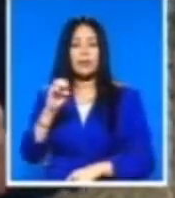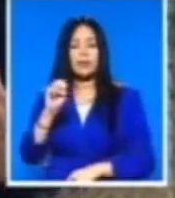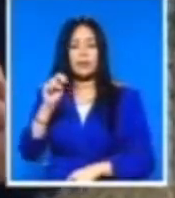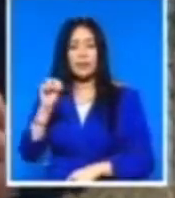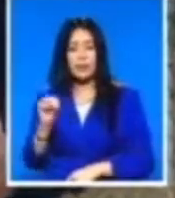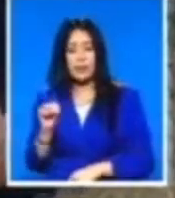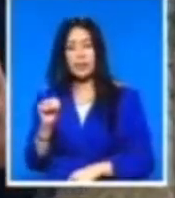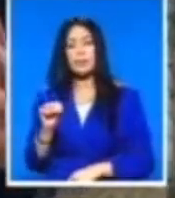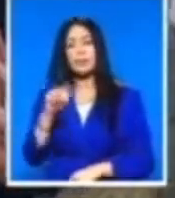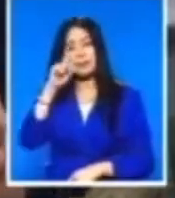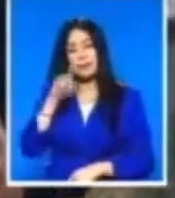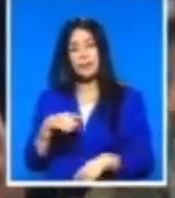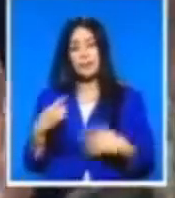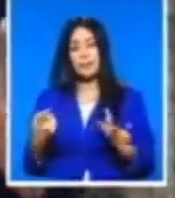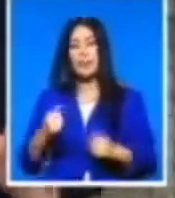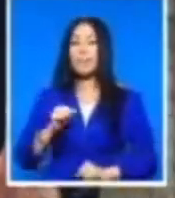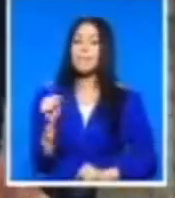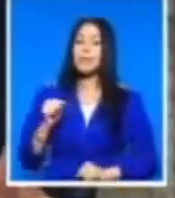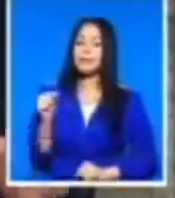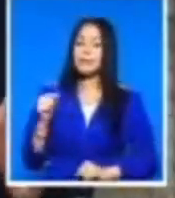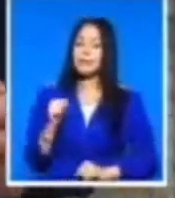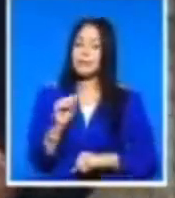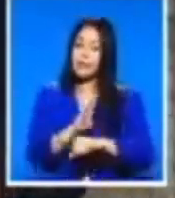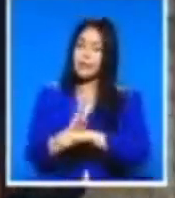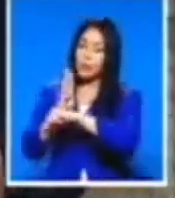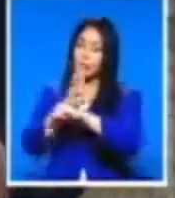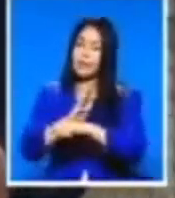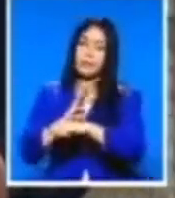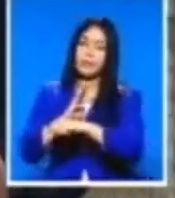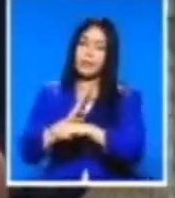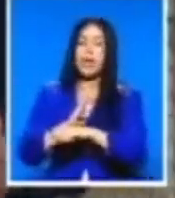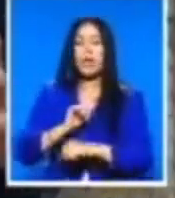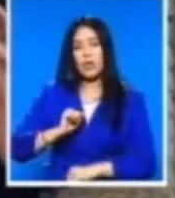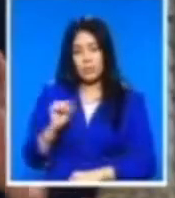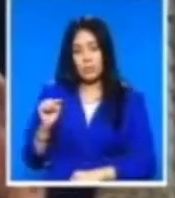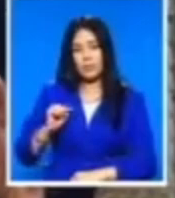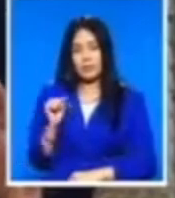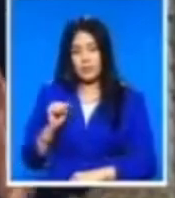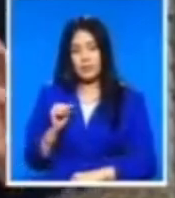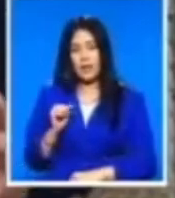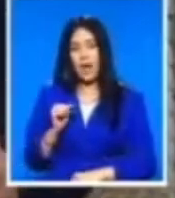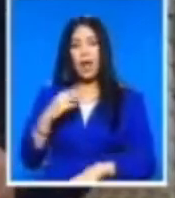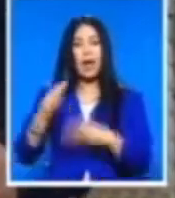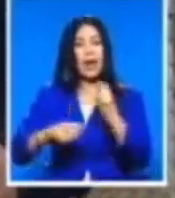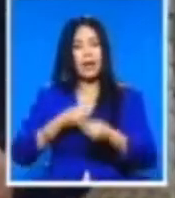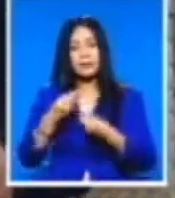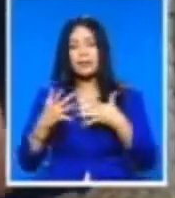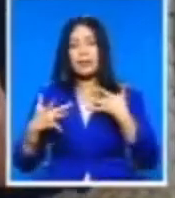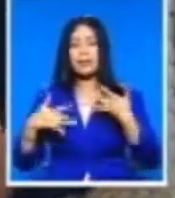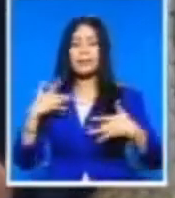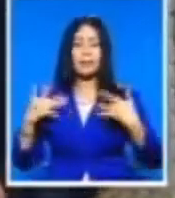es patrona de los policías. Es por eso que los funcionarios realizarán varias